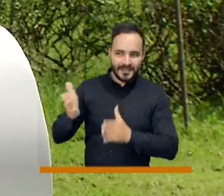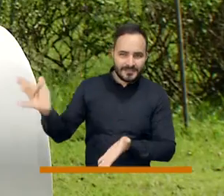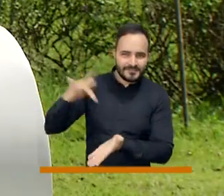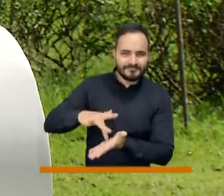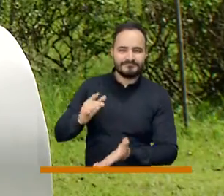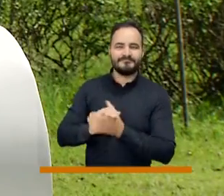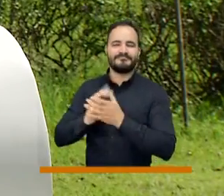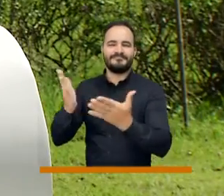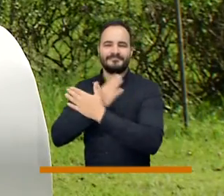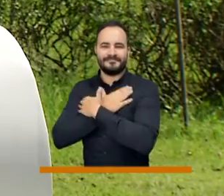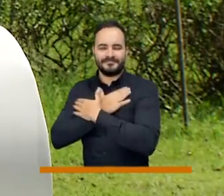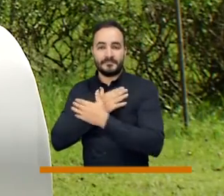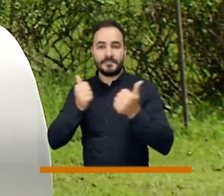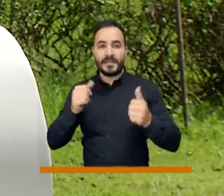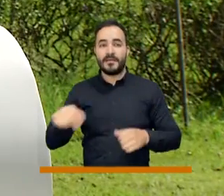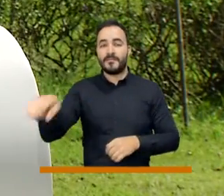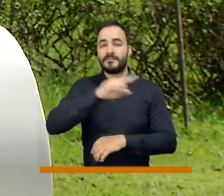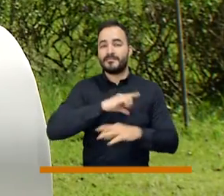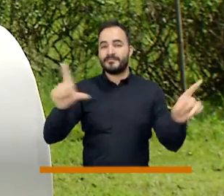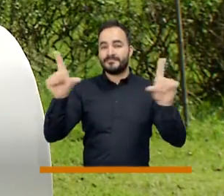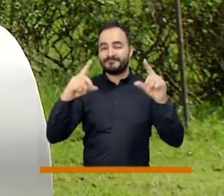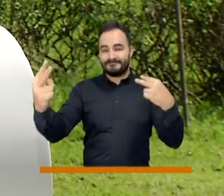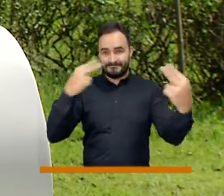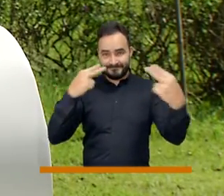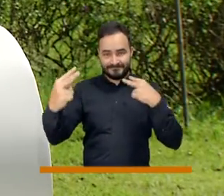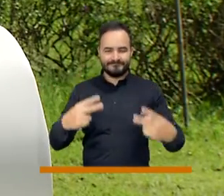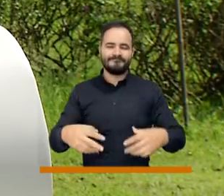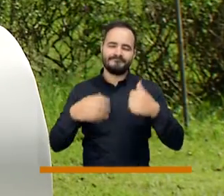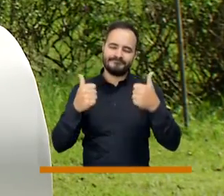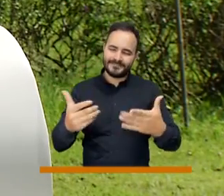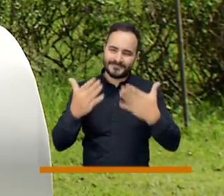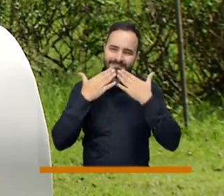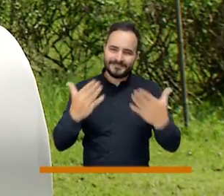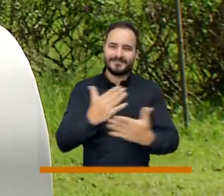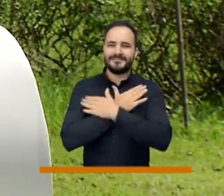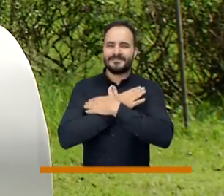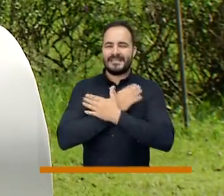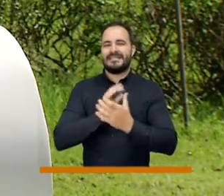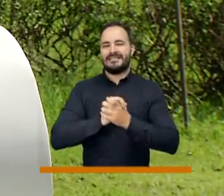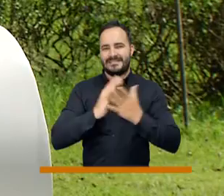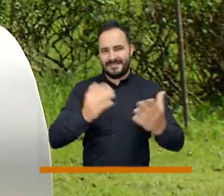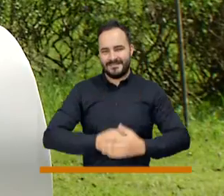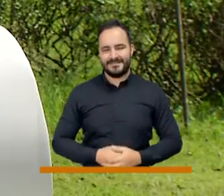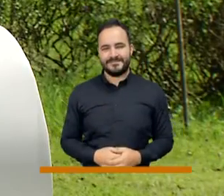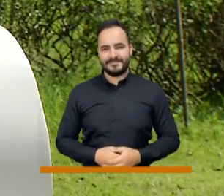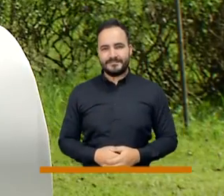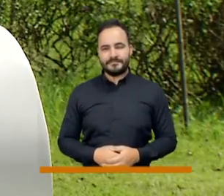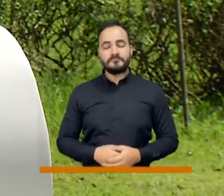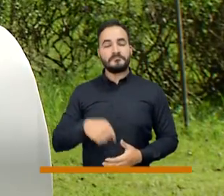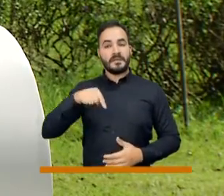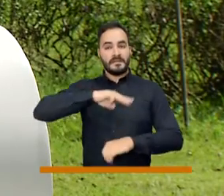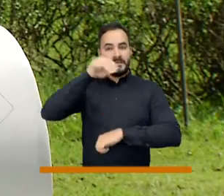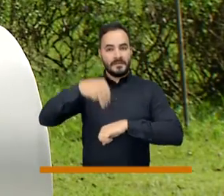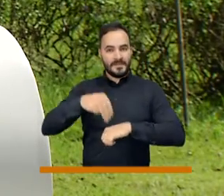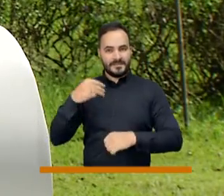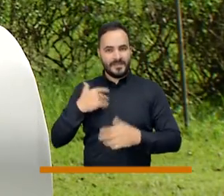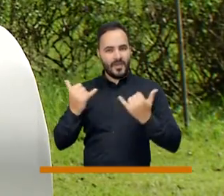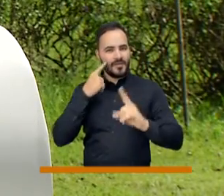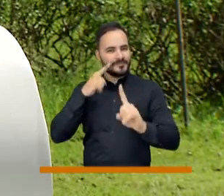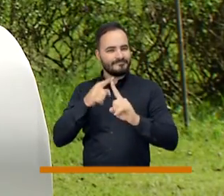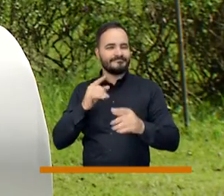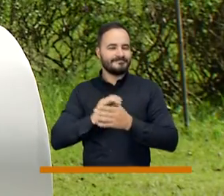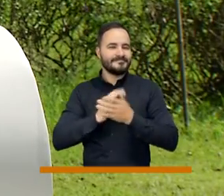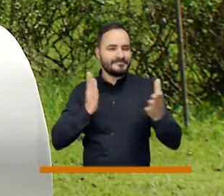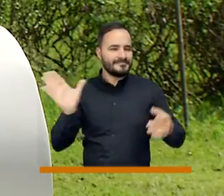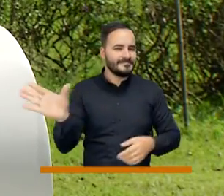hoy y para todos los televidentes que se conectan a Telemedellín a través de nuestro canal. Un saludo para todos y la invitación